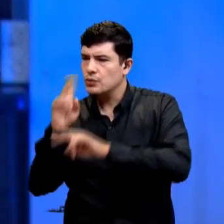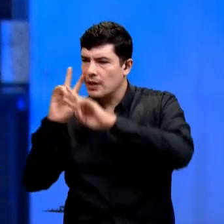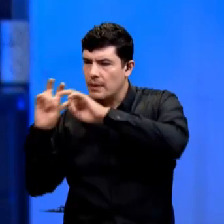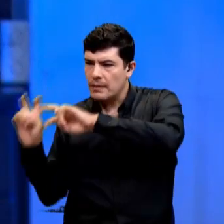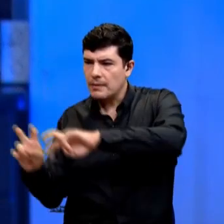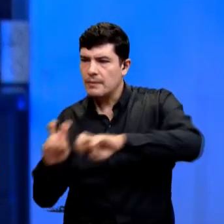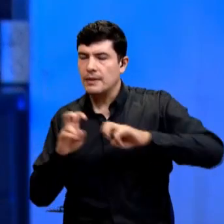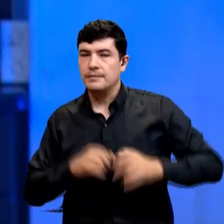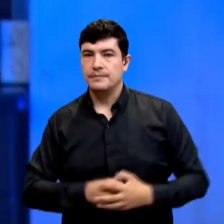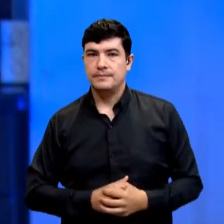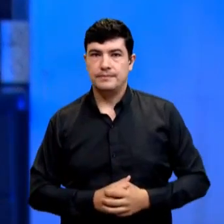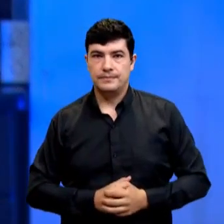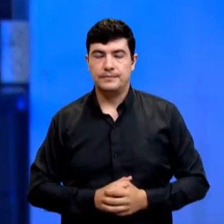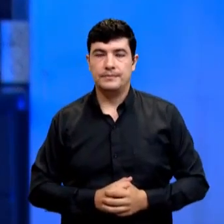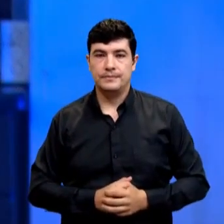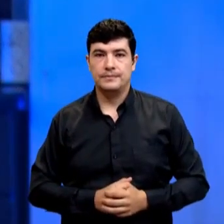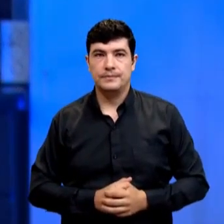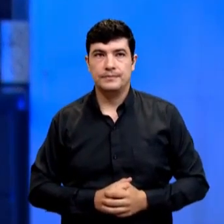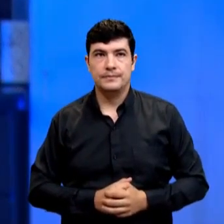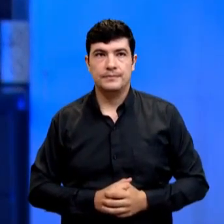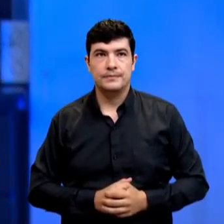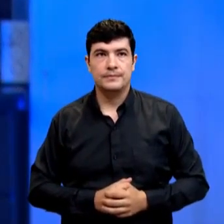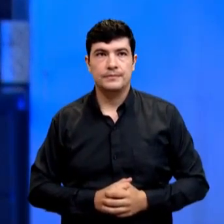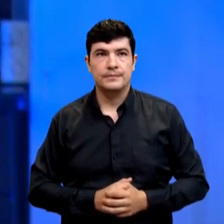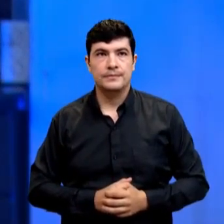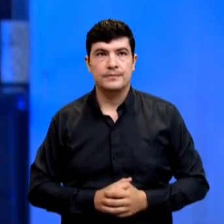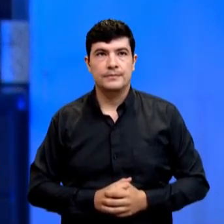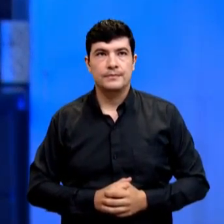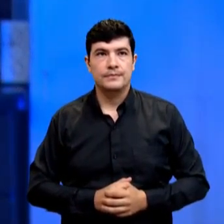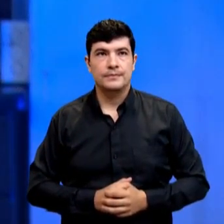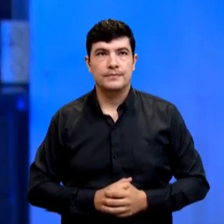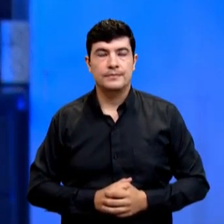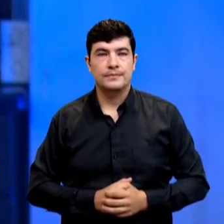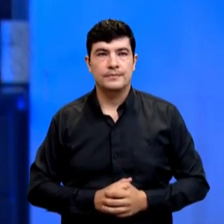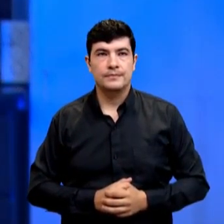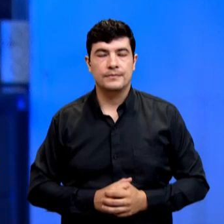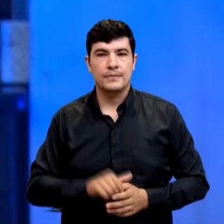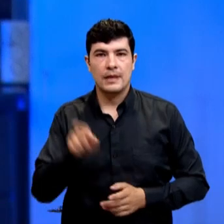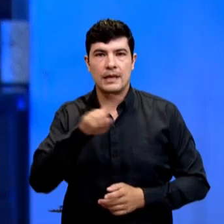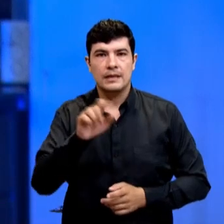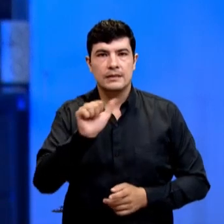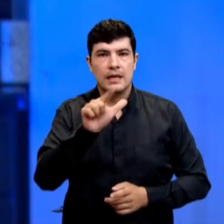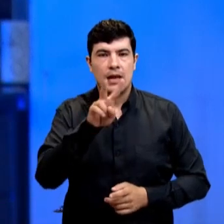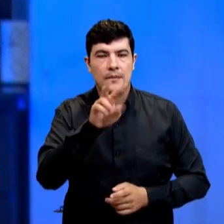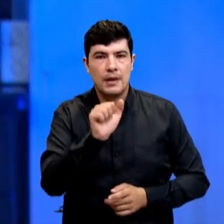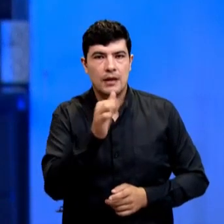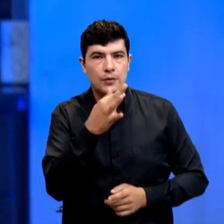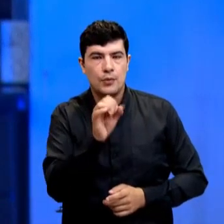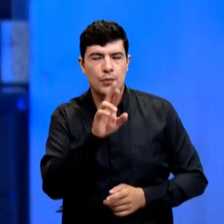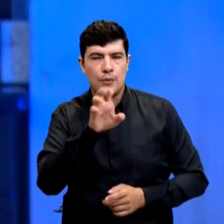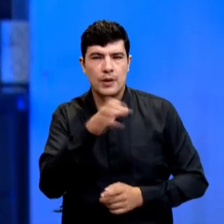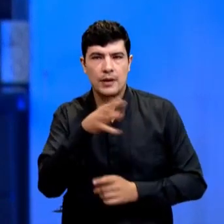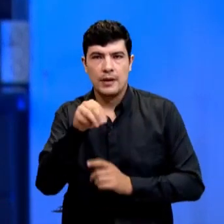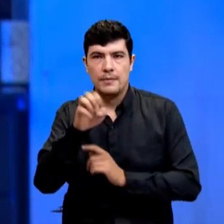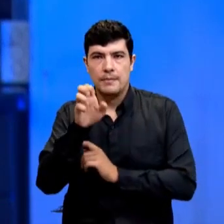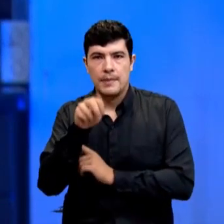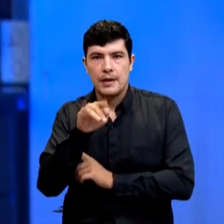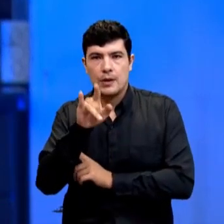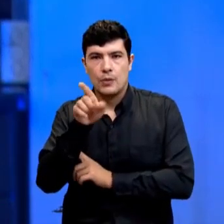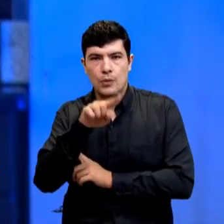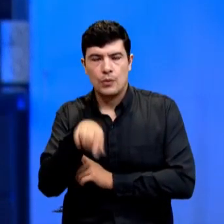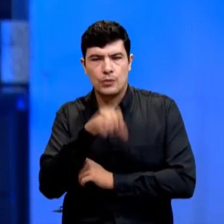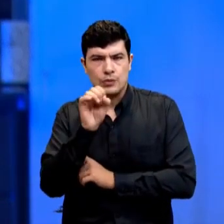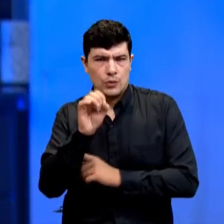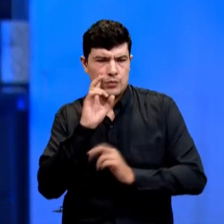otra parte, varias reacciones se han generado en el país por cuenta de la designación de Salvatore Mancuso como gestor de paz. Por eso a esta hora de la tarde